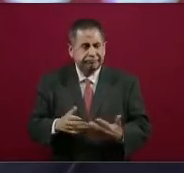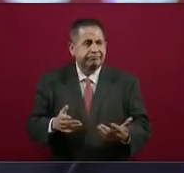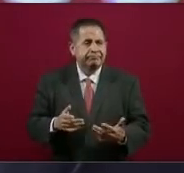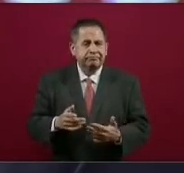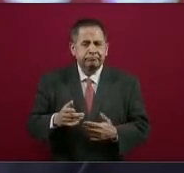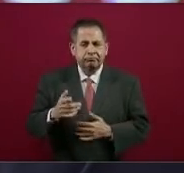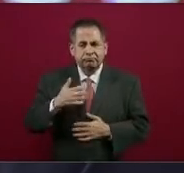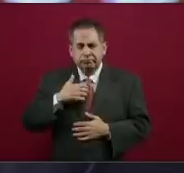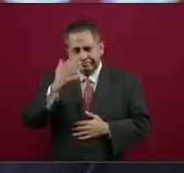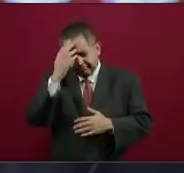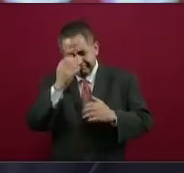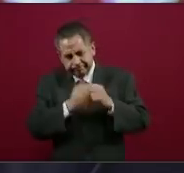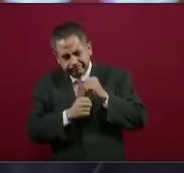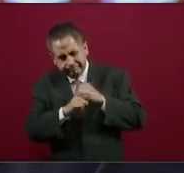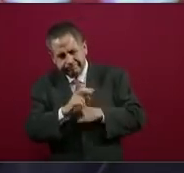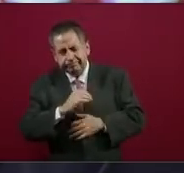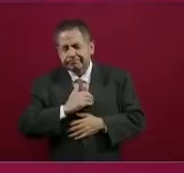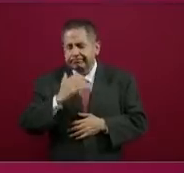con conocimiento de causa,